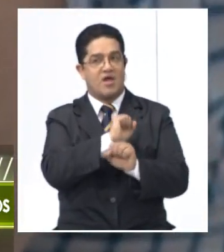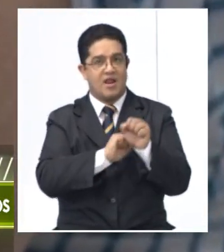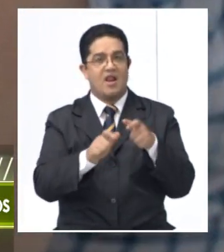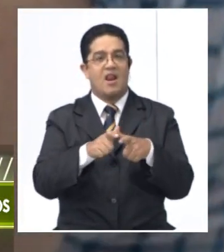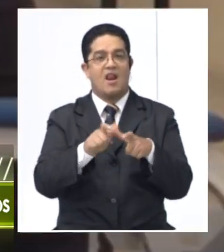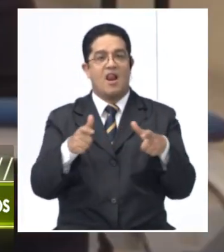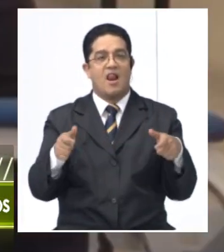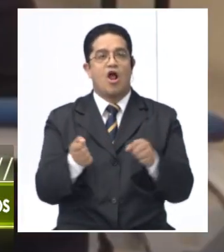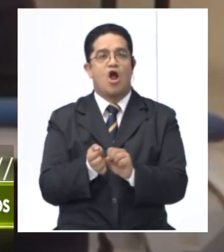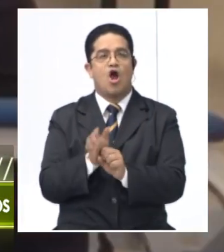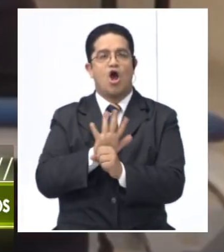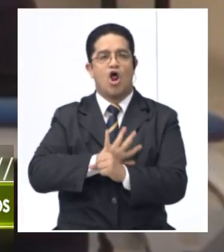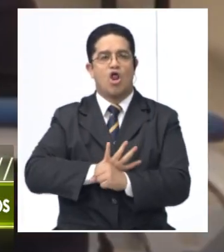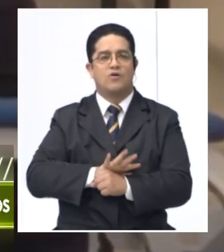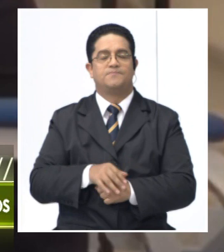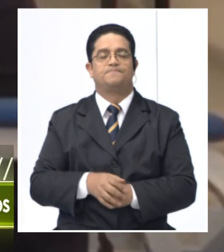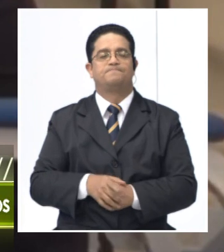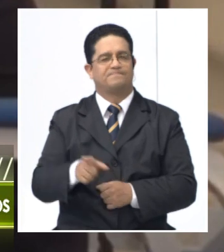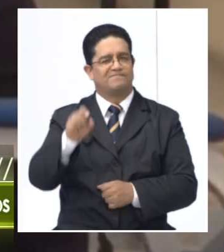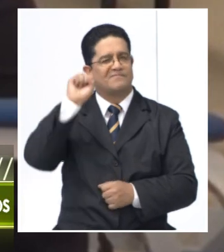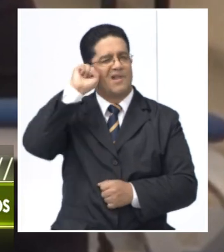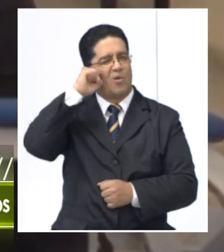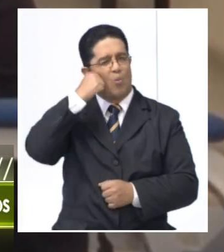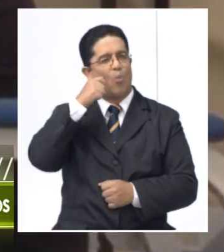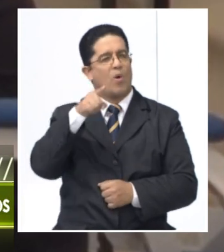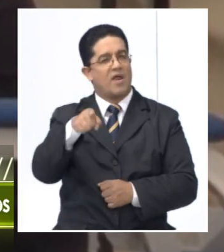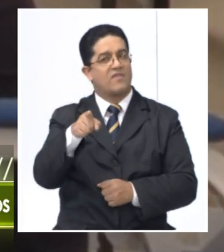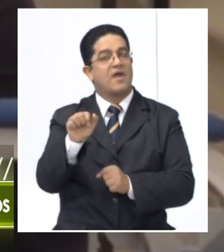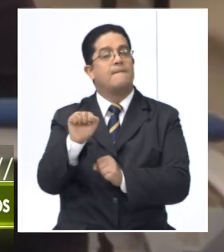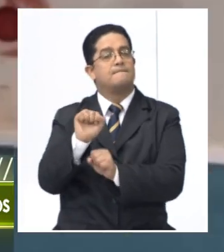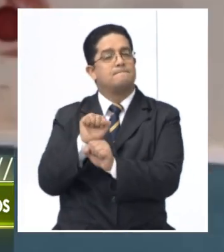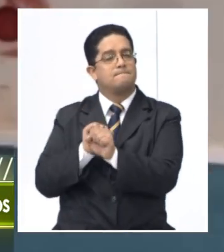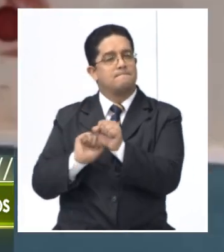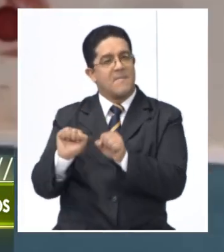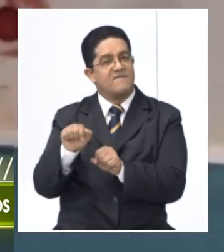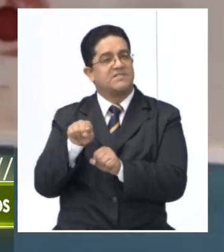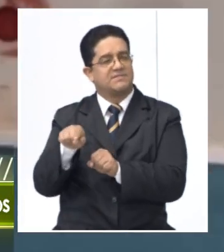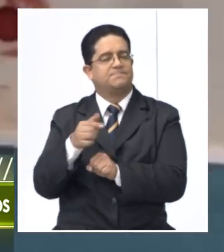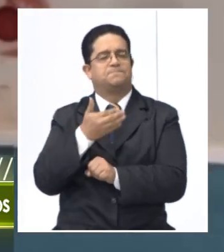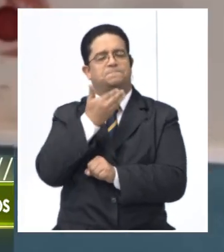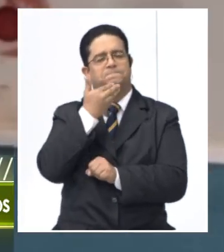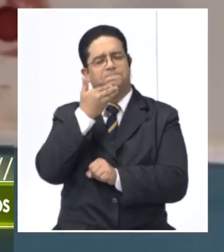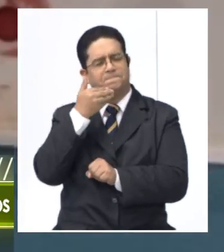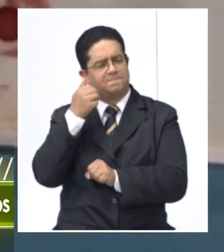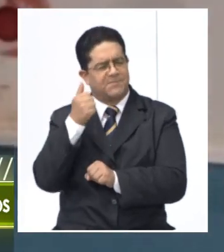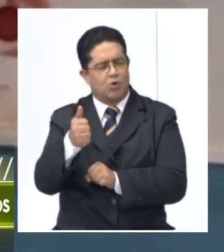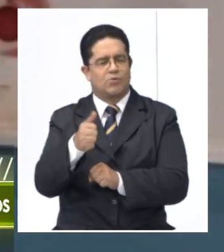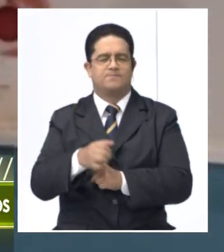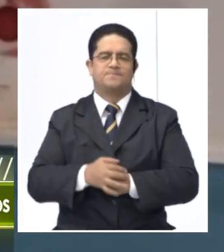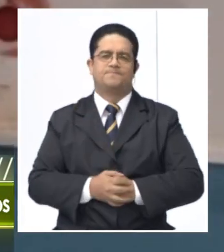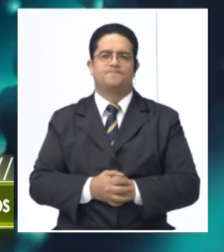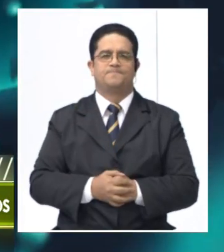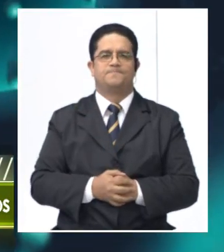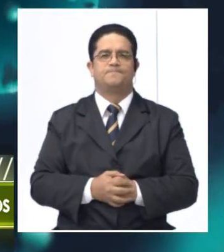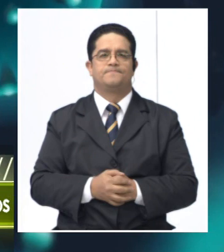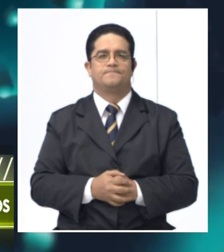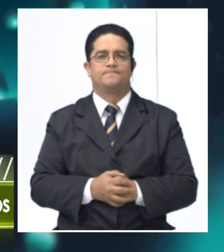del COVID-19. Recordemos que la prevención es la mejor medicina.